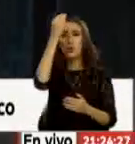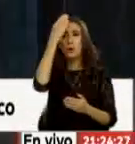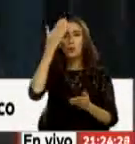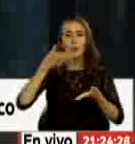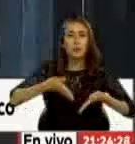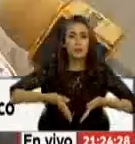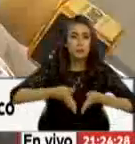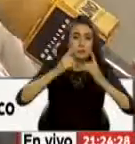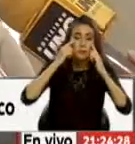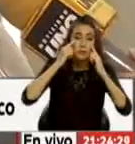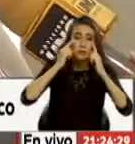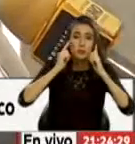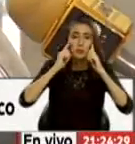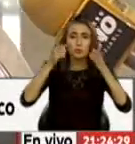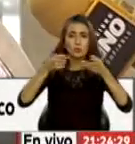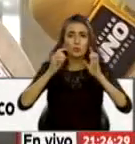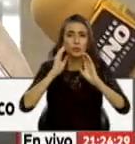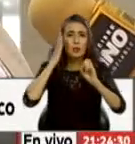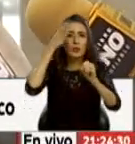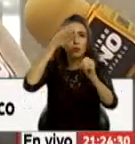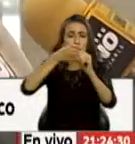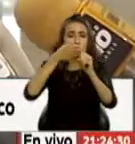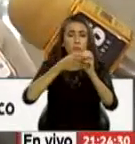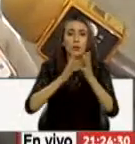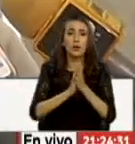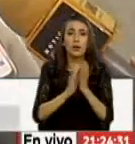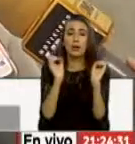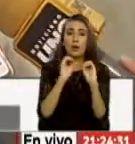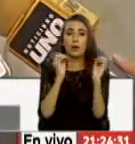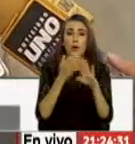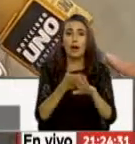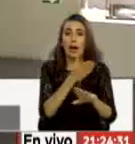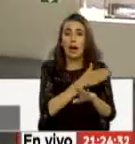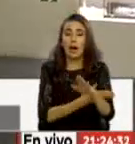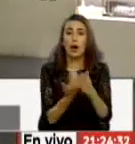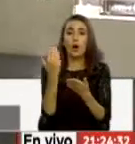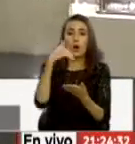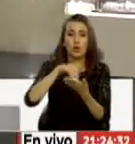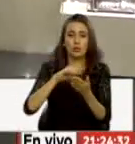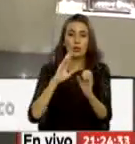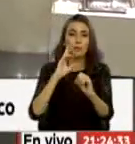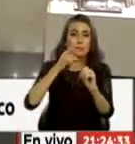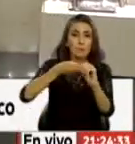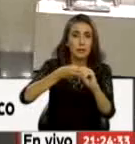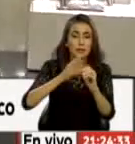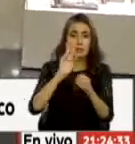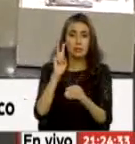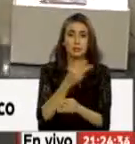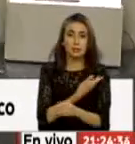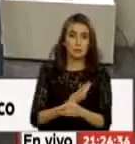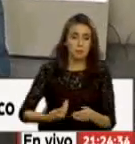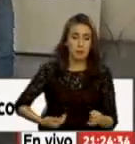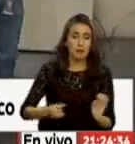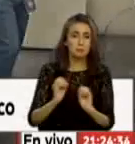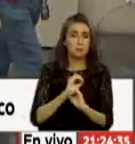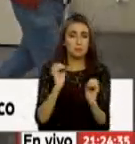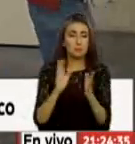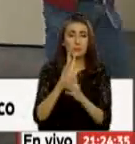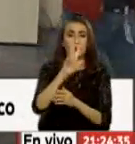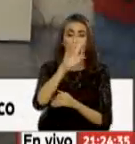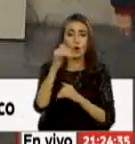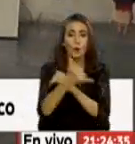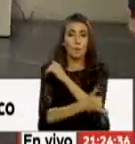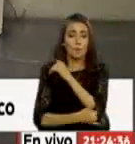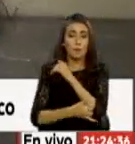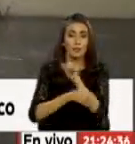sin retorno. Está condenado y no volverá al ejercicio de sus funciones. En país donde se siguen mostrando divididos, este es un tema que